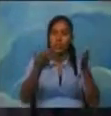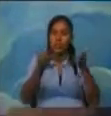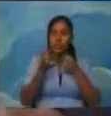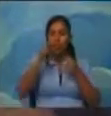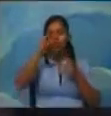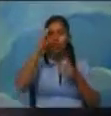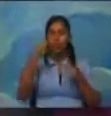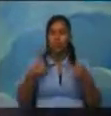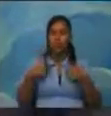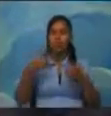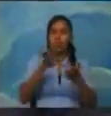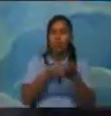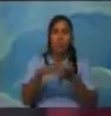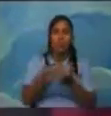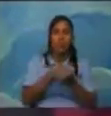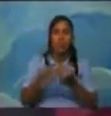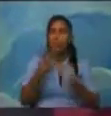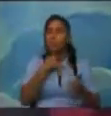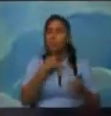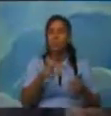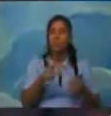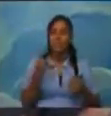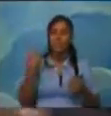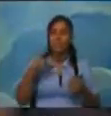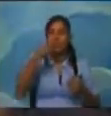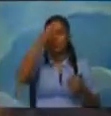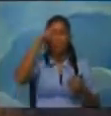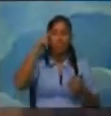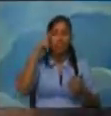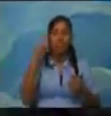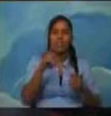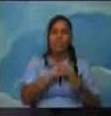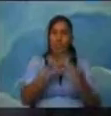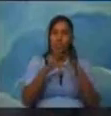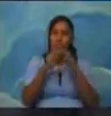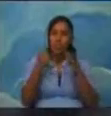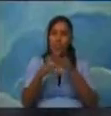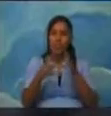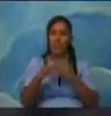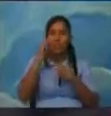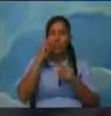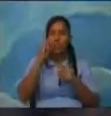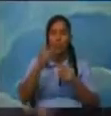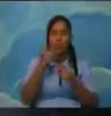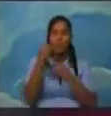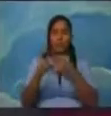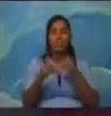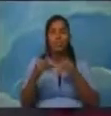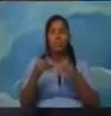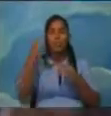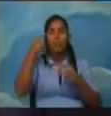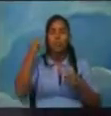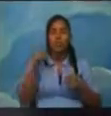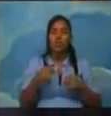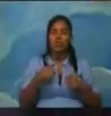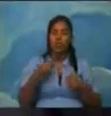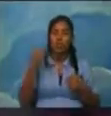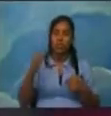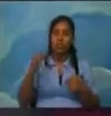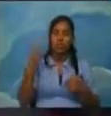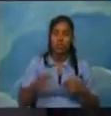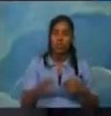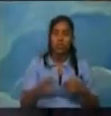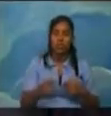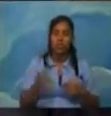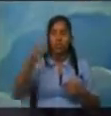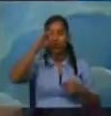hombre borracho, un hombre perdido, tengo una cicatriz en la frente que el diablo me hizo. Por eso yo siempre recuerdo de